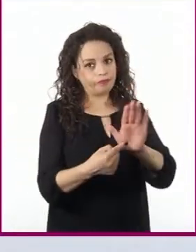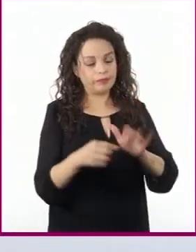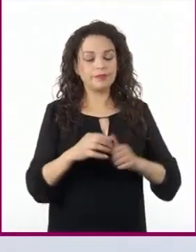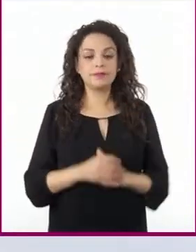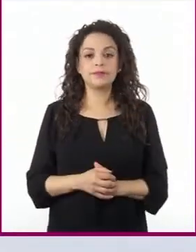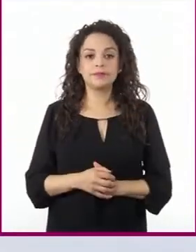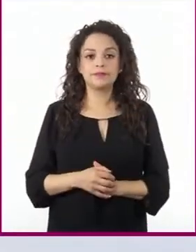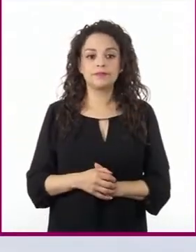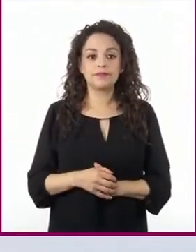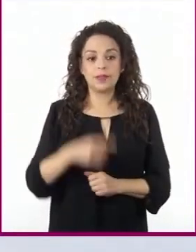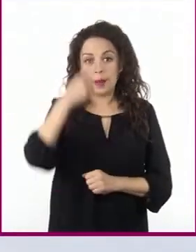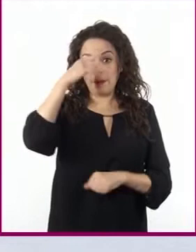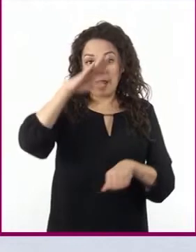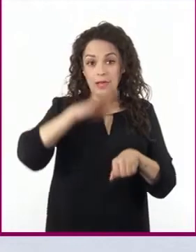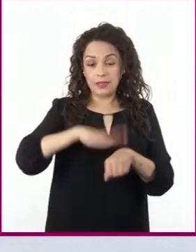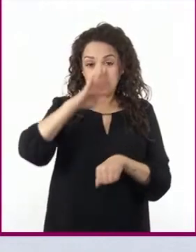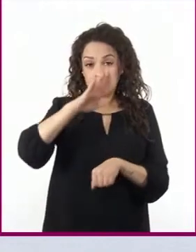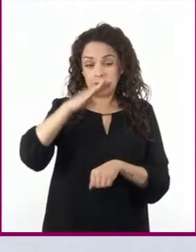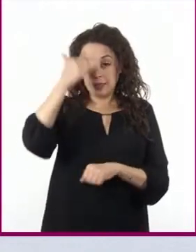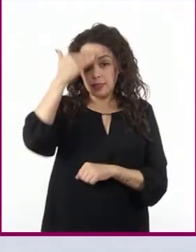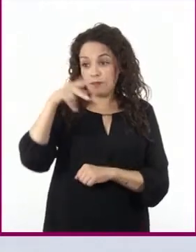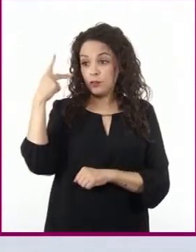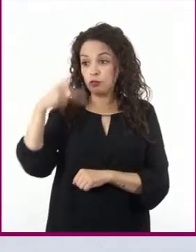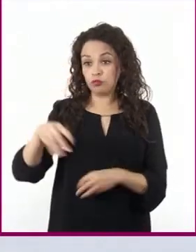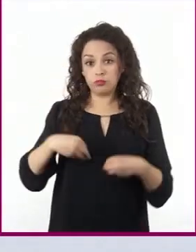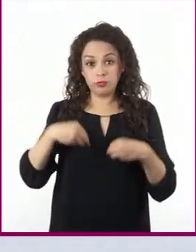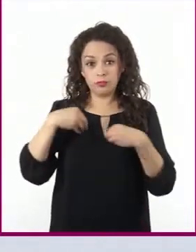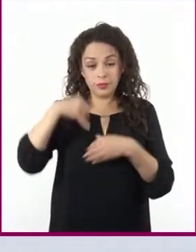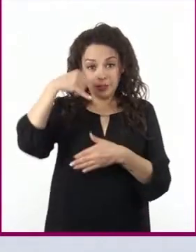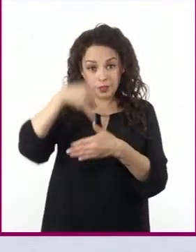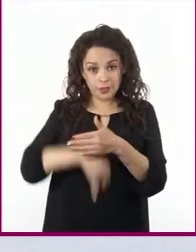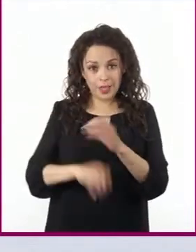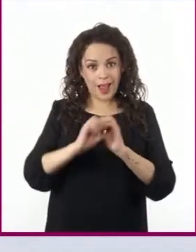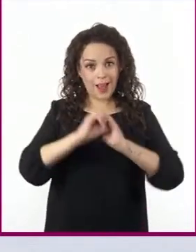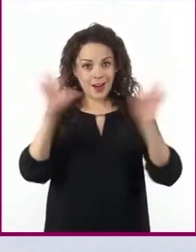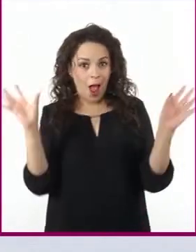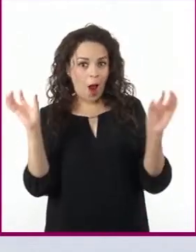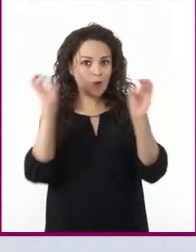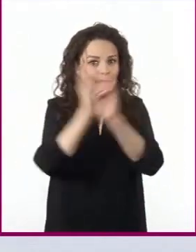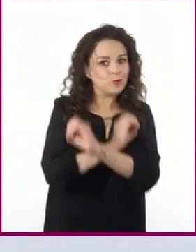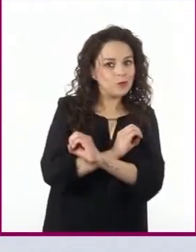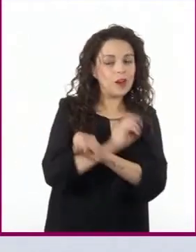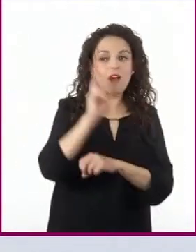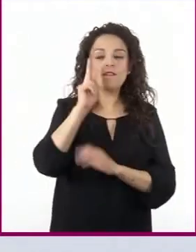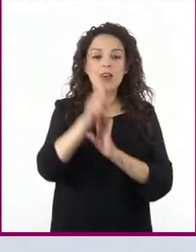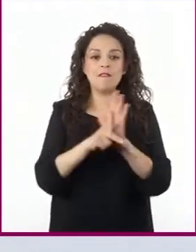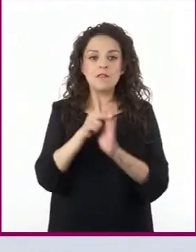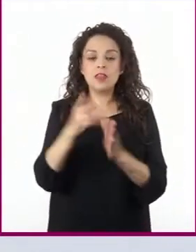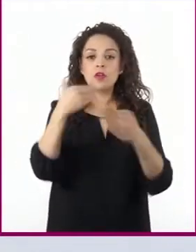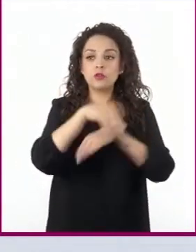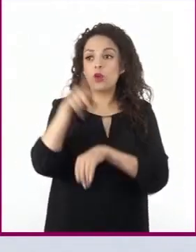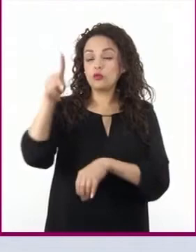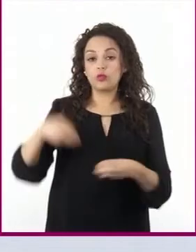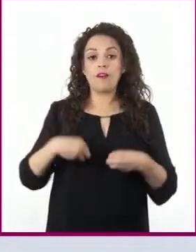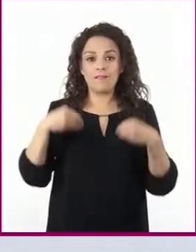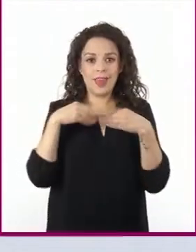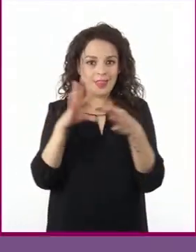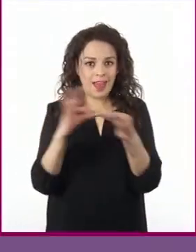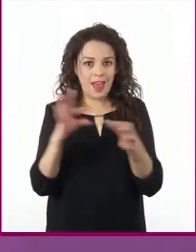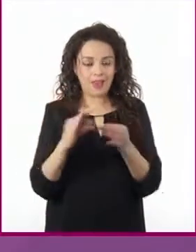este emblemático personaje y sus claroscuros, veamos este video que habla de su trayectoria. ¡Corre